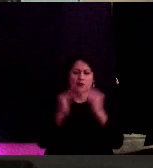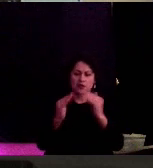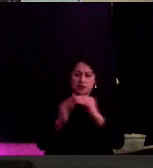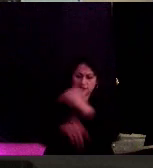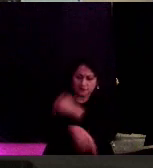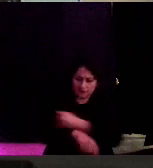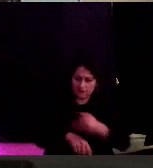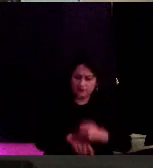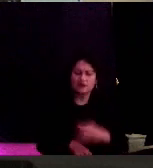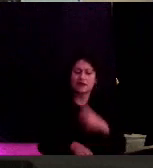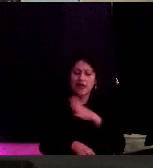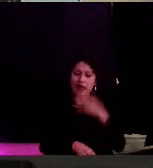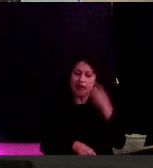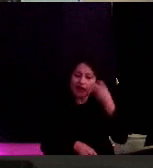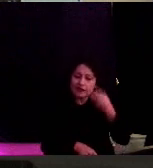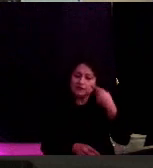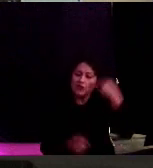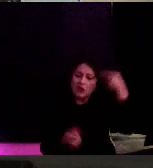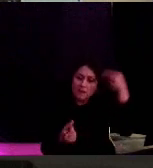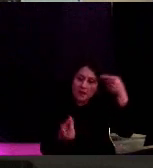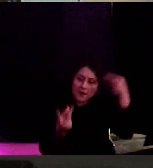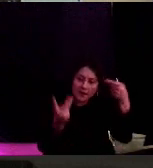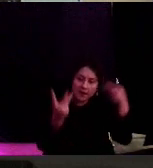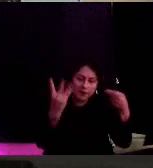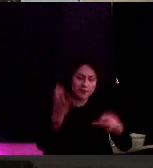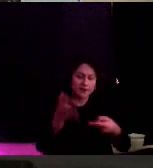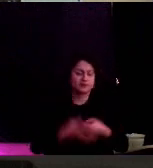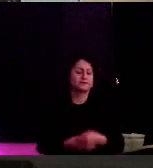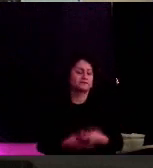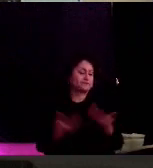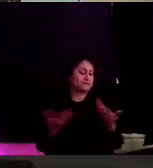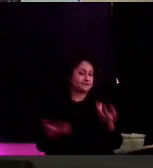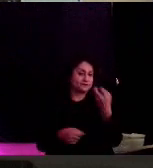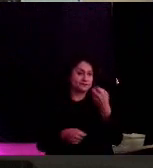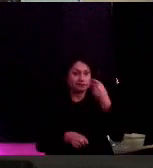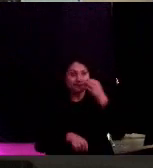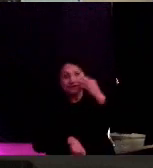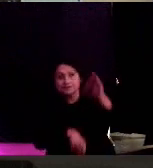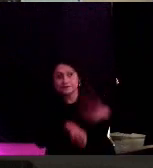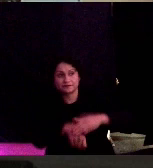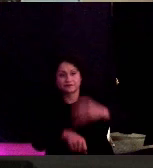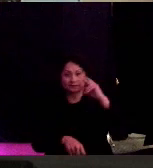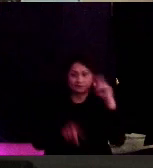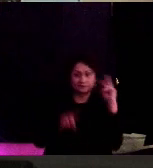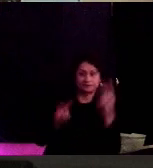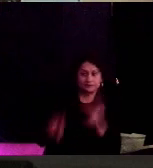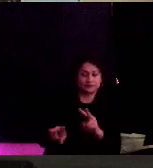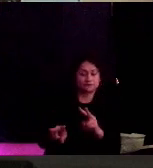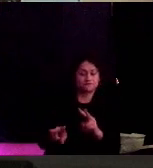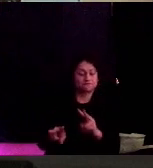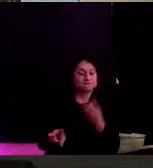doméstica o familiar. A través de eso, pues